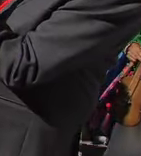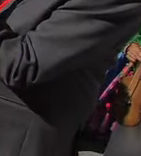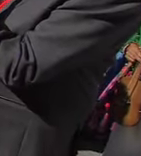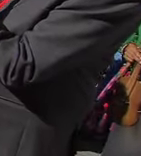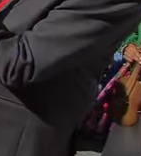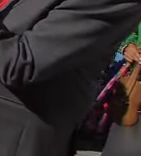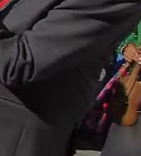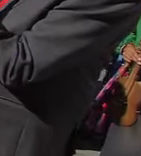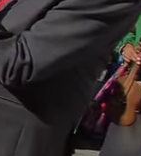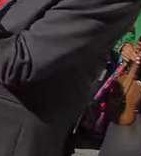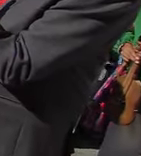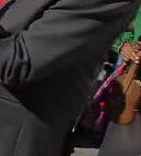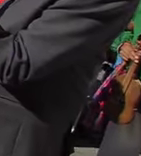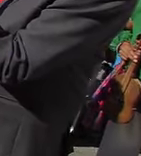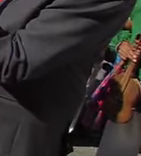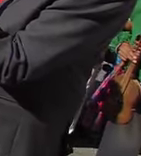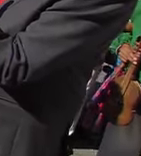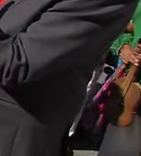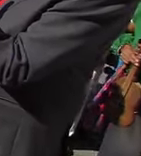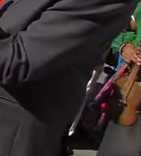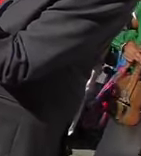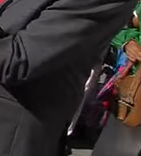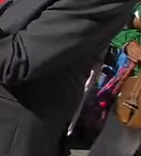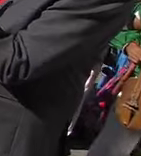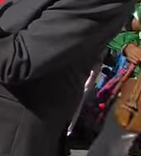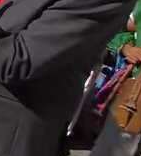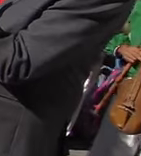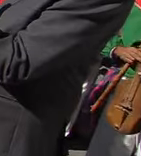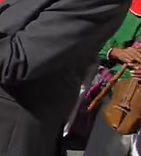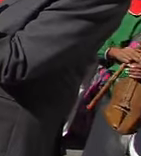le traemos un pronunciamiento a la mano,